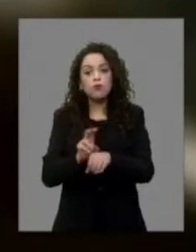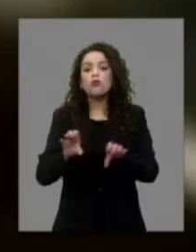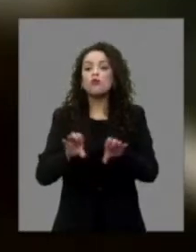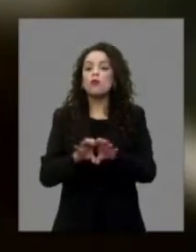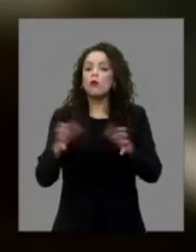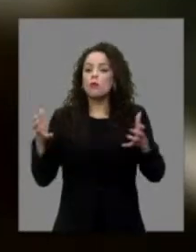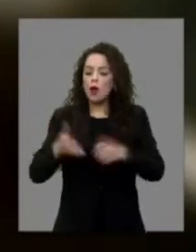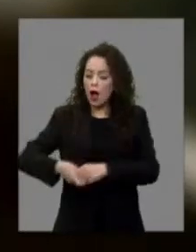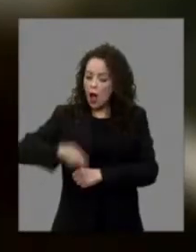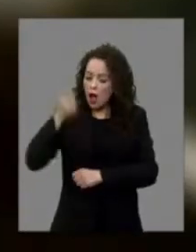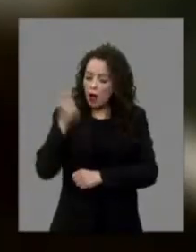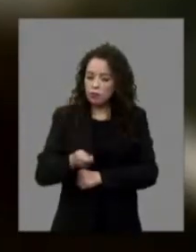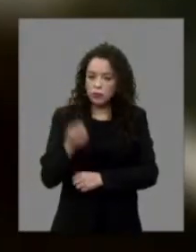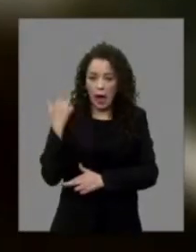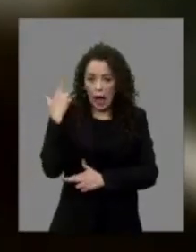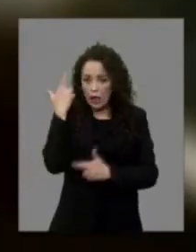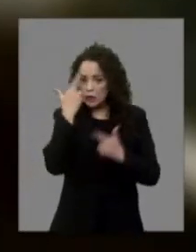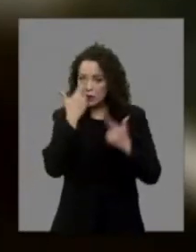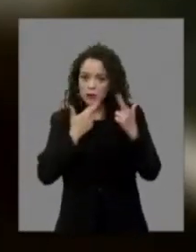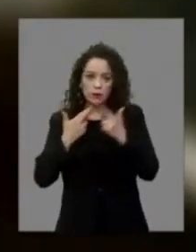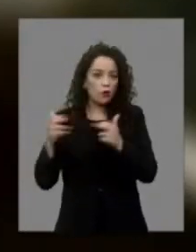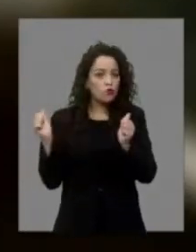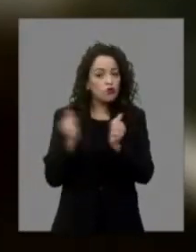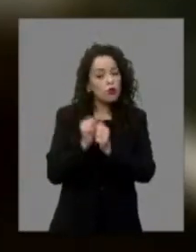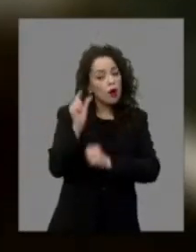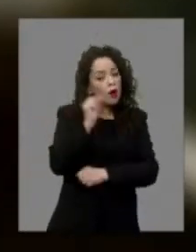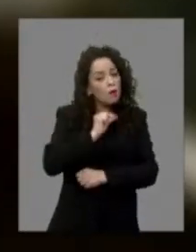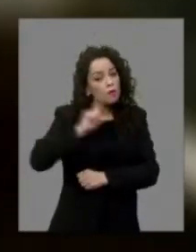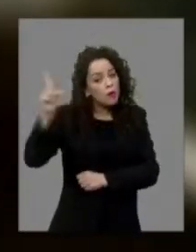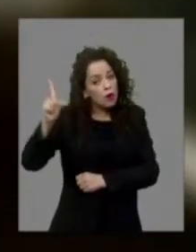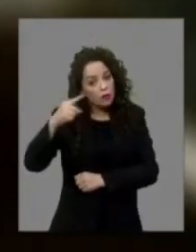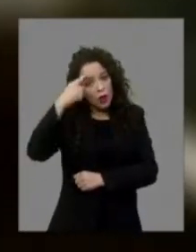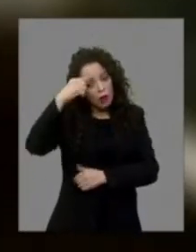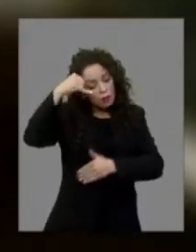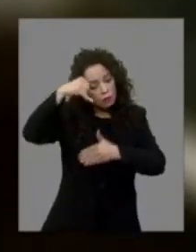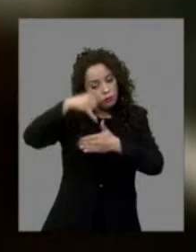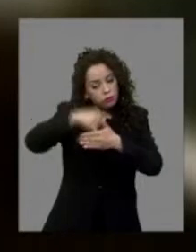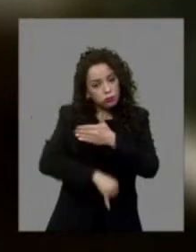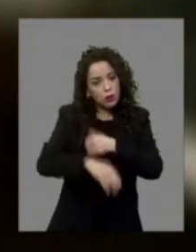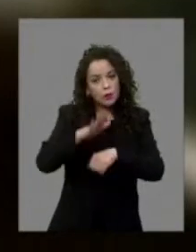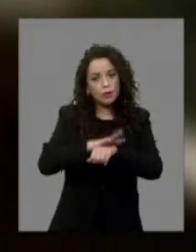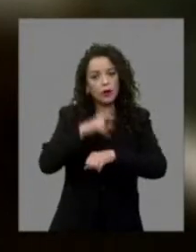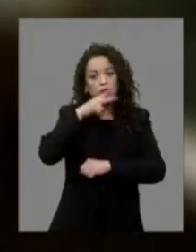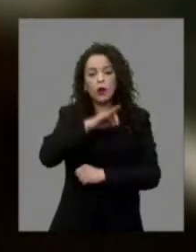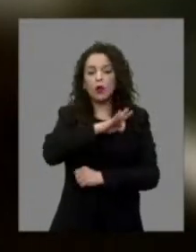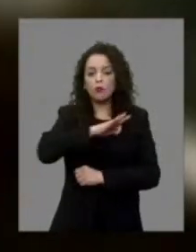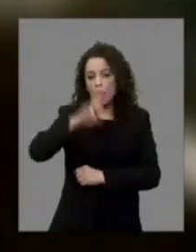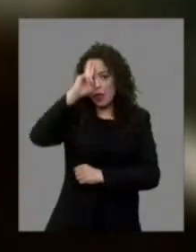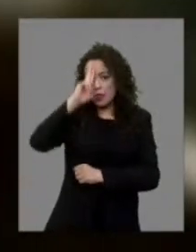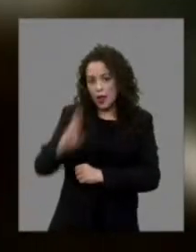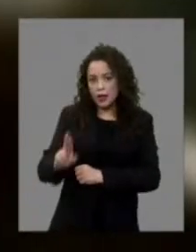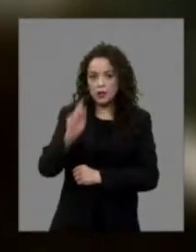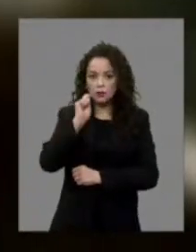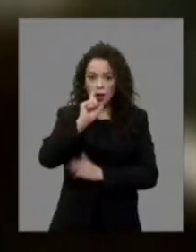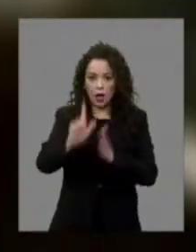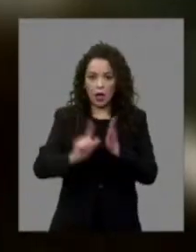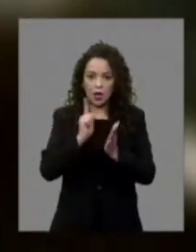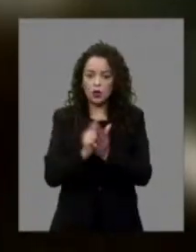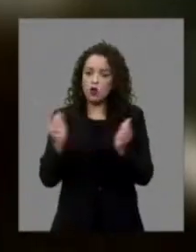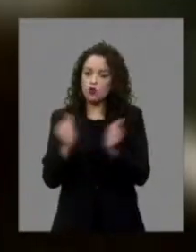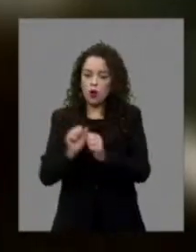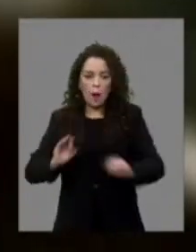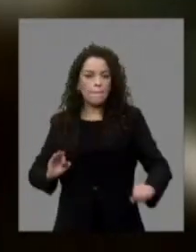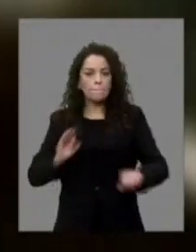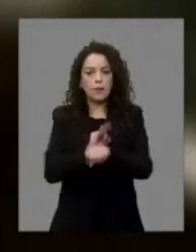con mucha profundidad, con mucho profesionalismo, para poder aplicar un principio de protección más amplia de un derecho